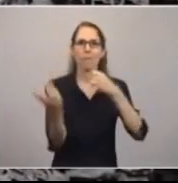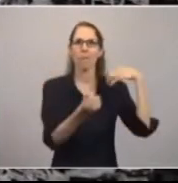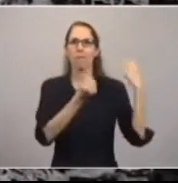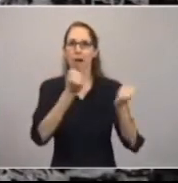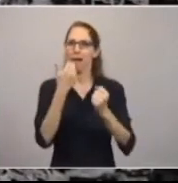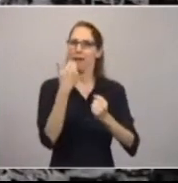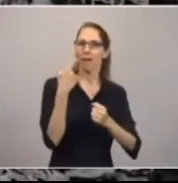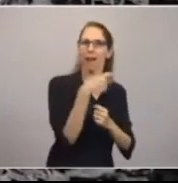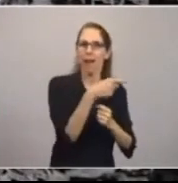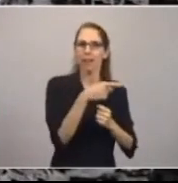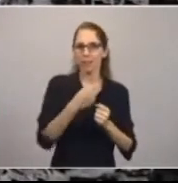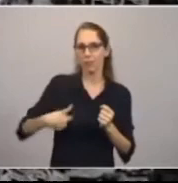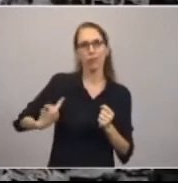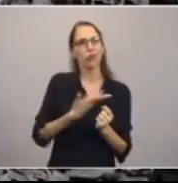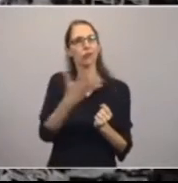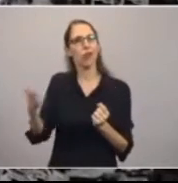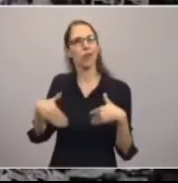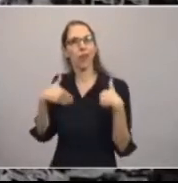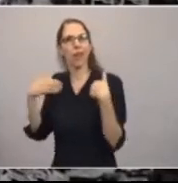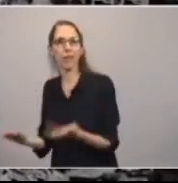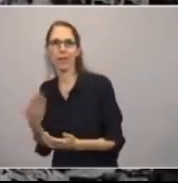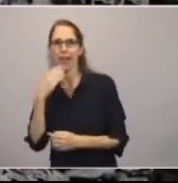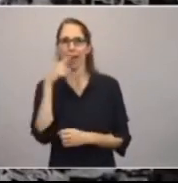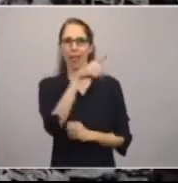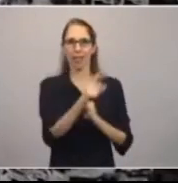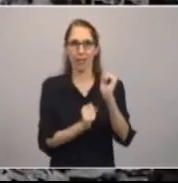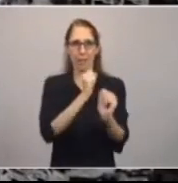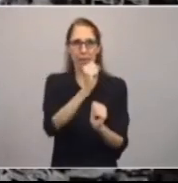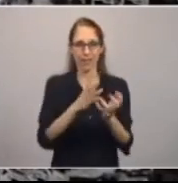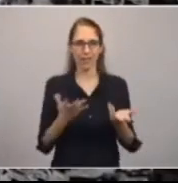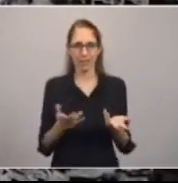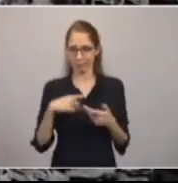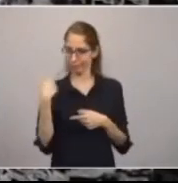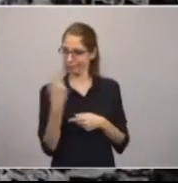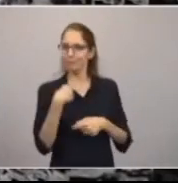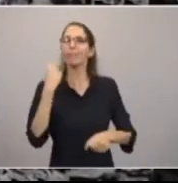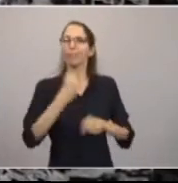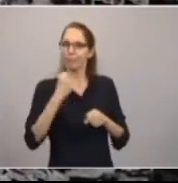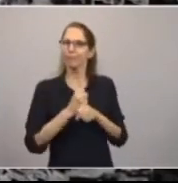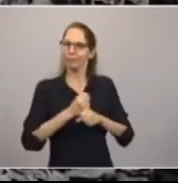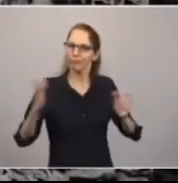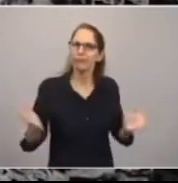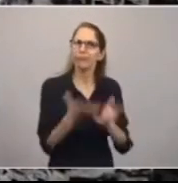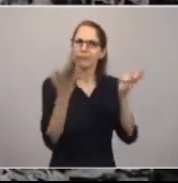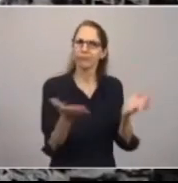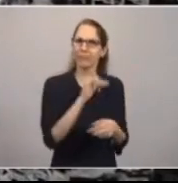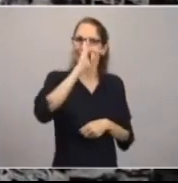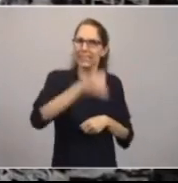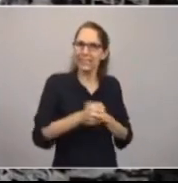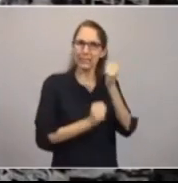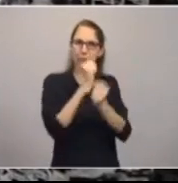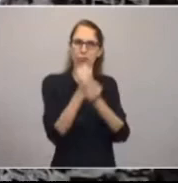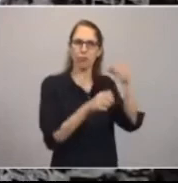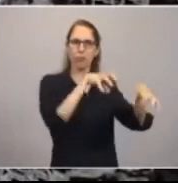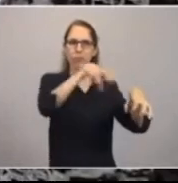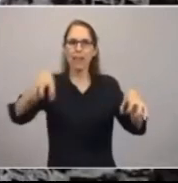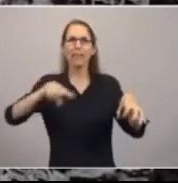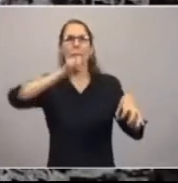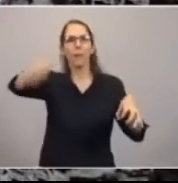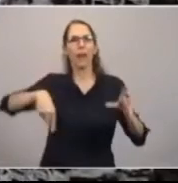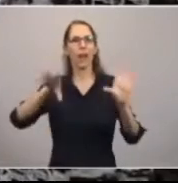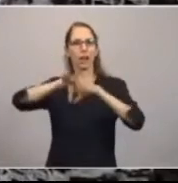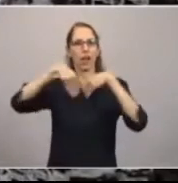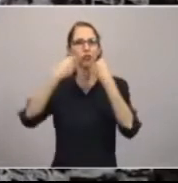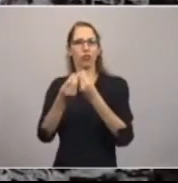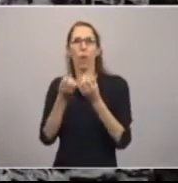en su conjunto. Por eso, trabajar para que haya industria, la verdad que tiene un resultado y tiene que ver con un más alto nivel